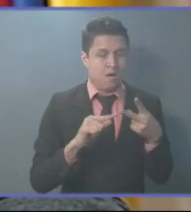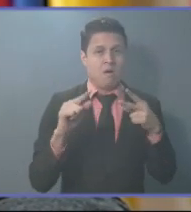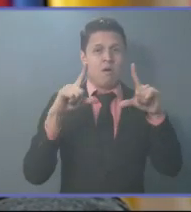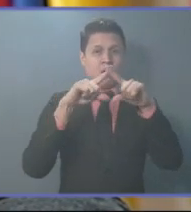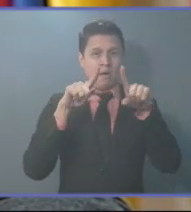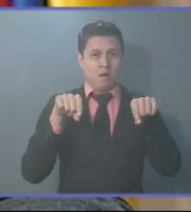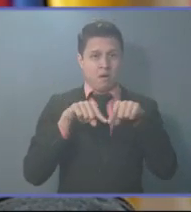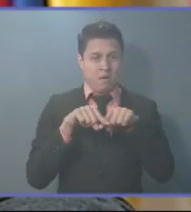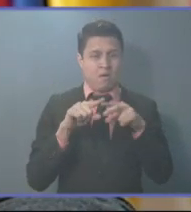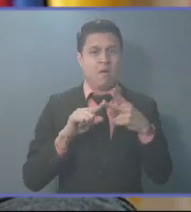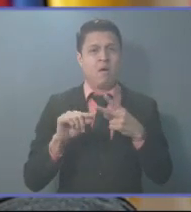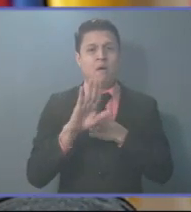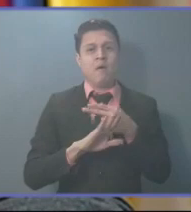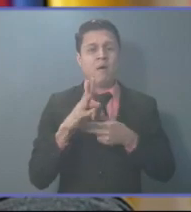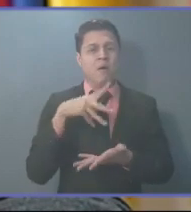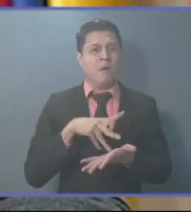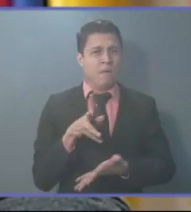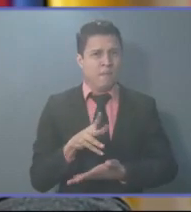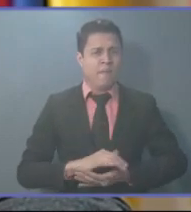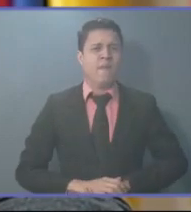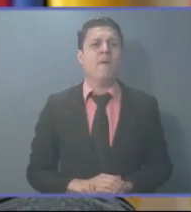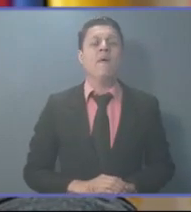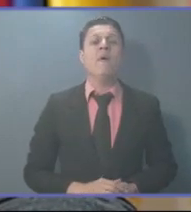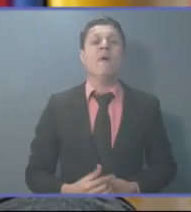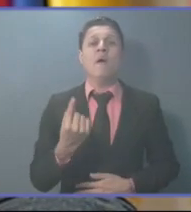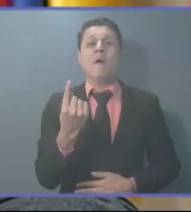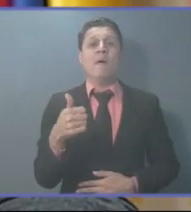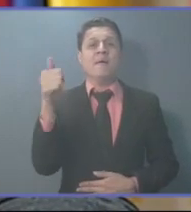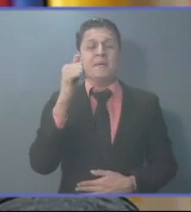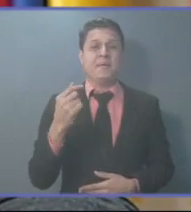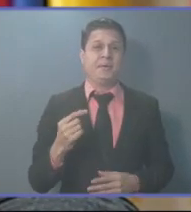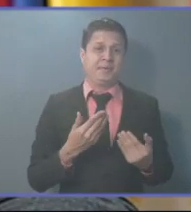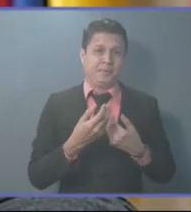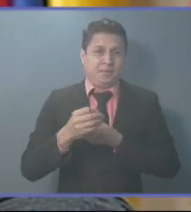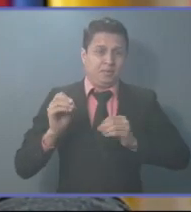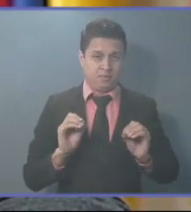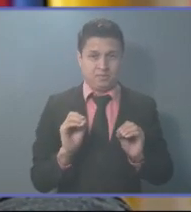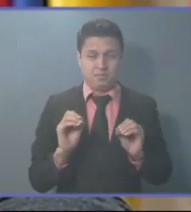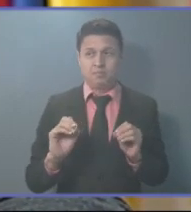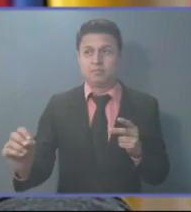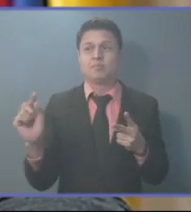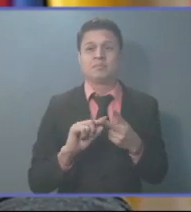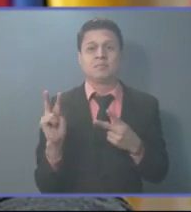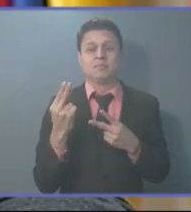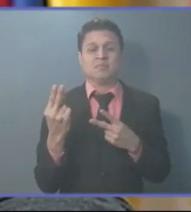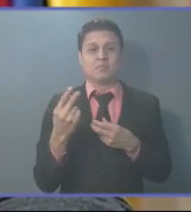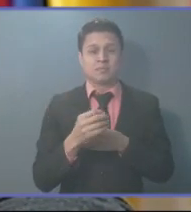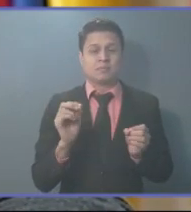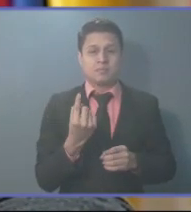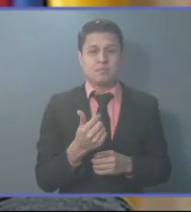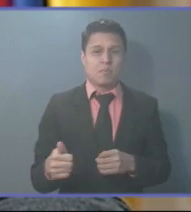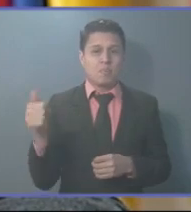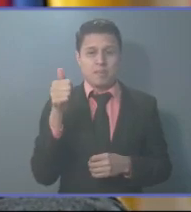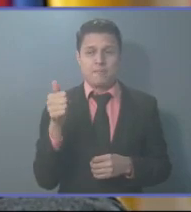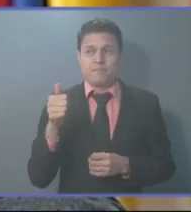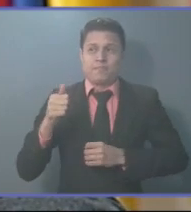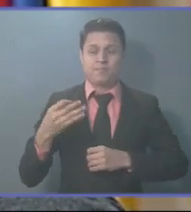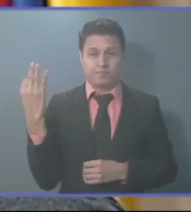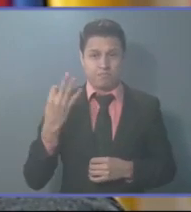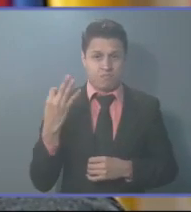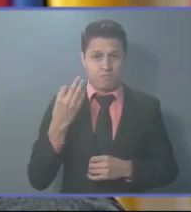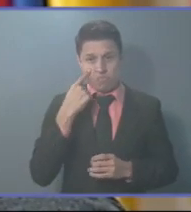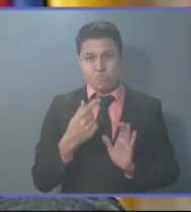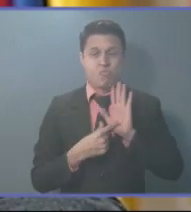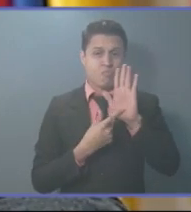civil y seguridad pública lo que hace seguridades primarias y secundarias de organización deberán